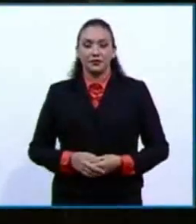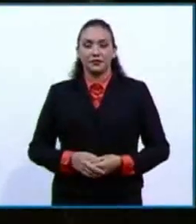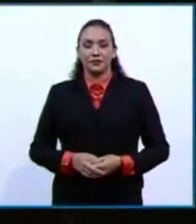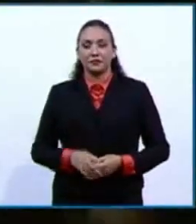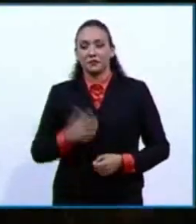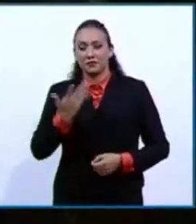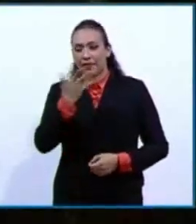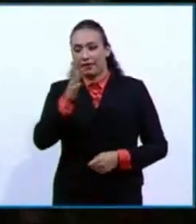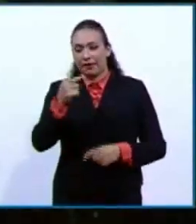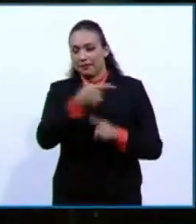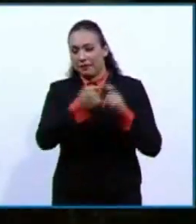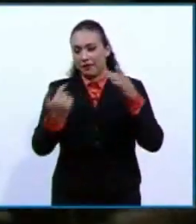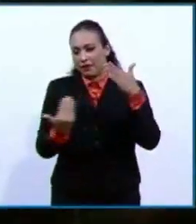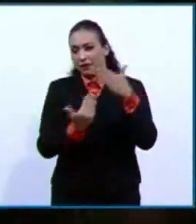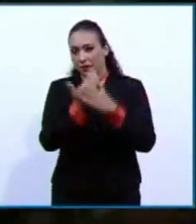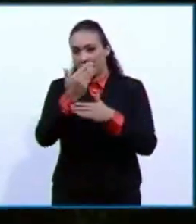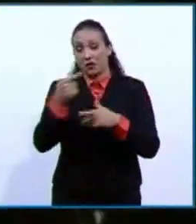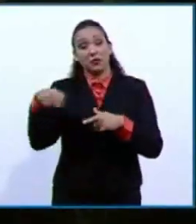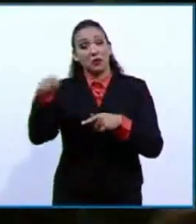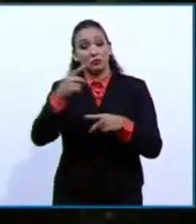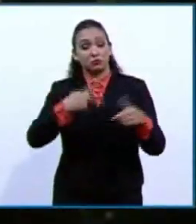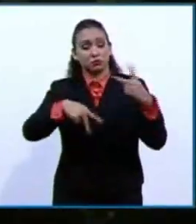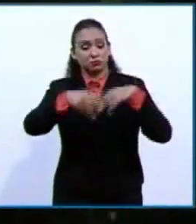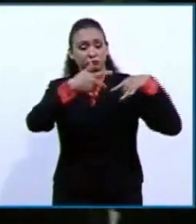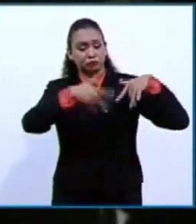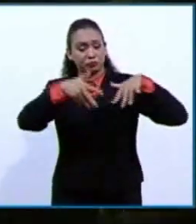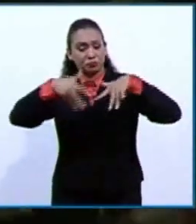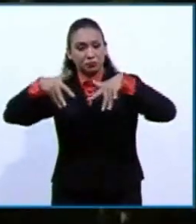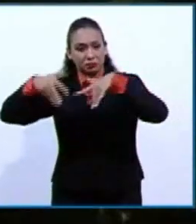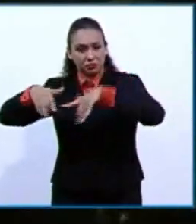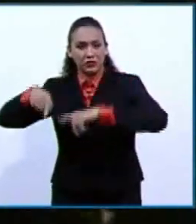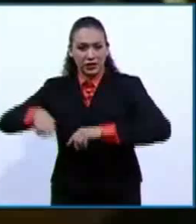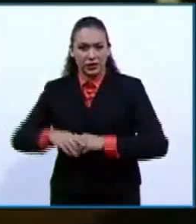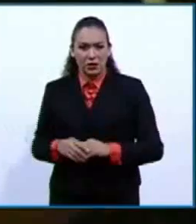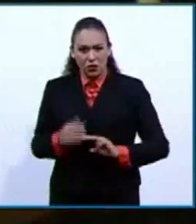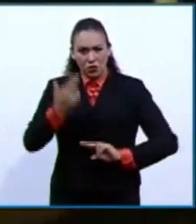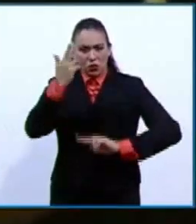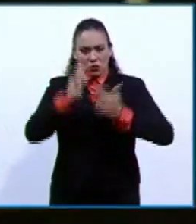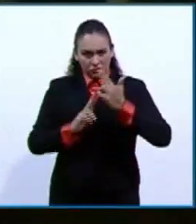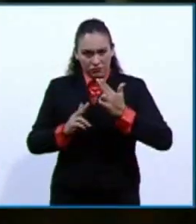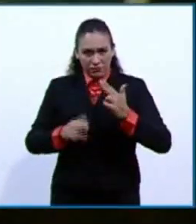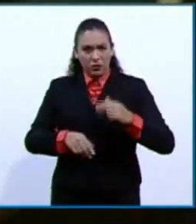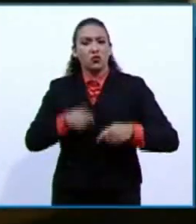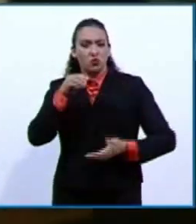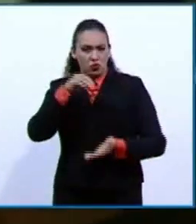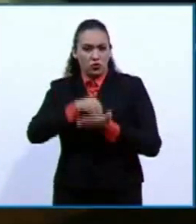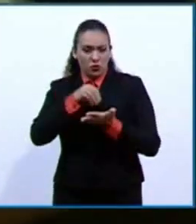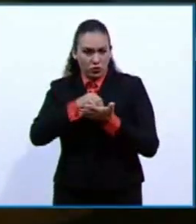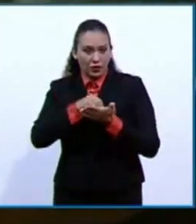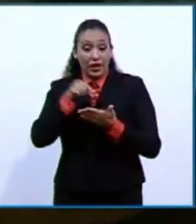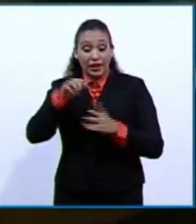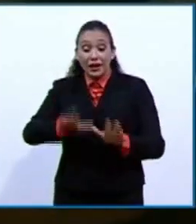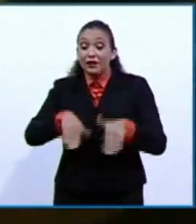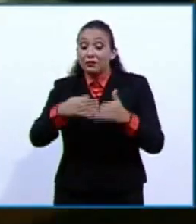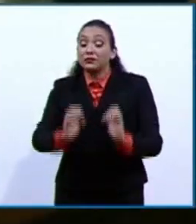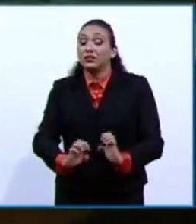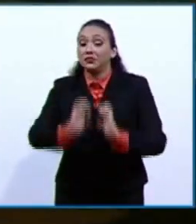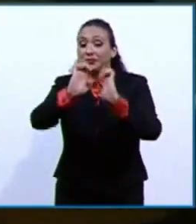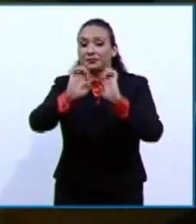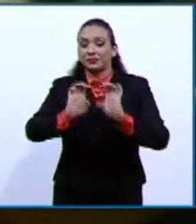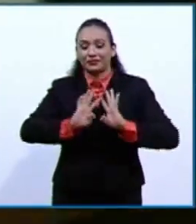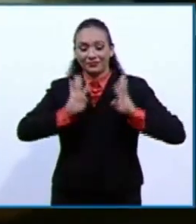Desde las 10:30 de la mañana están estos trabajadores del Poder Judicial de la Federación manifestándose aquí en el Consejo de la Judicatura